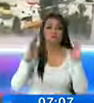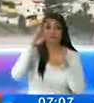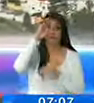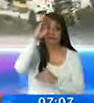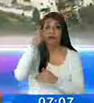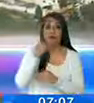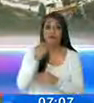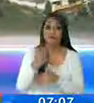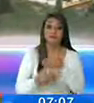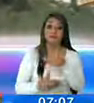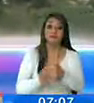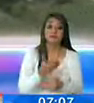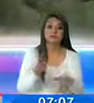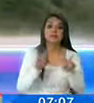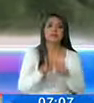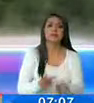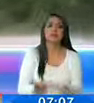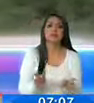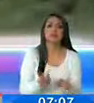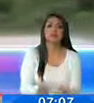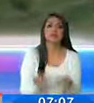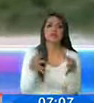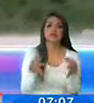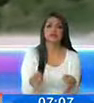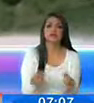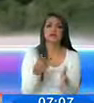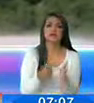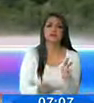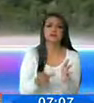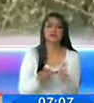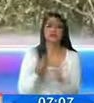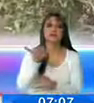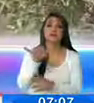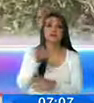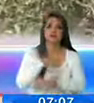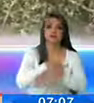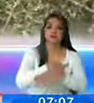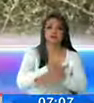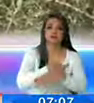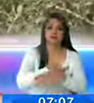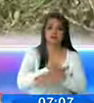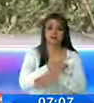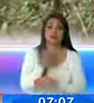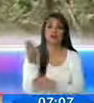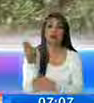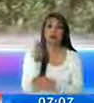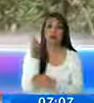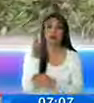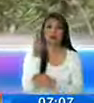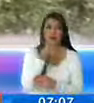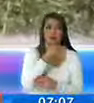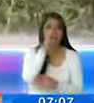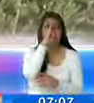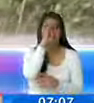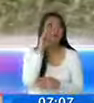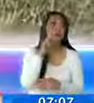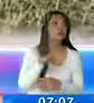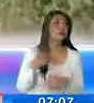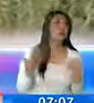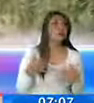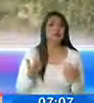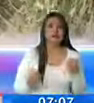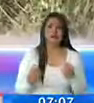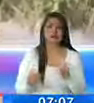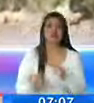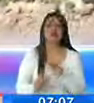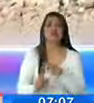que el proceso investigativo revelará qué mismo pasó ese sábado en la tarde. Aparentemente el joven, en su desesperación por huir de la autoridad,